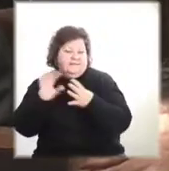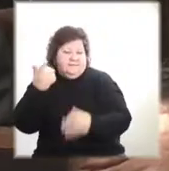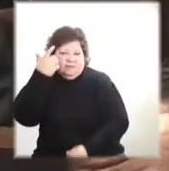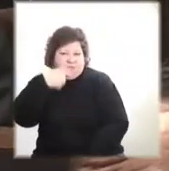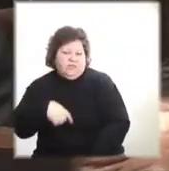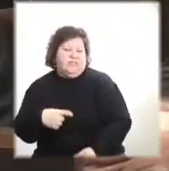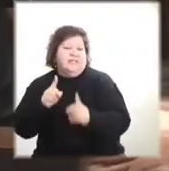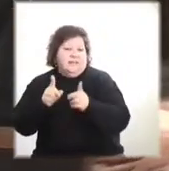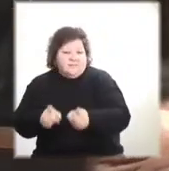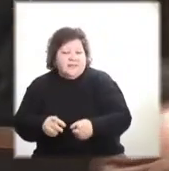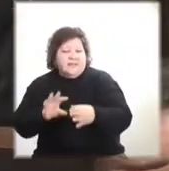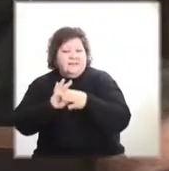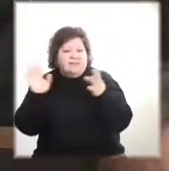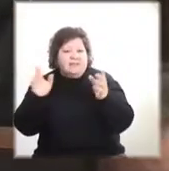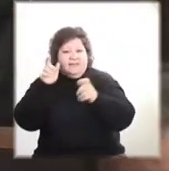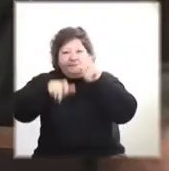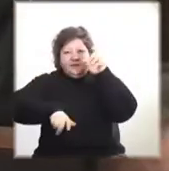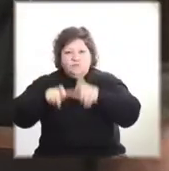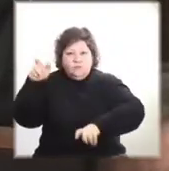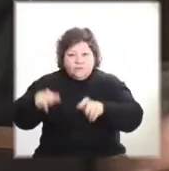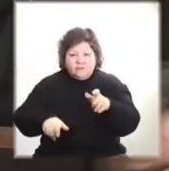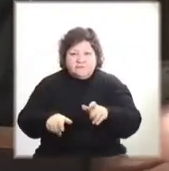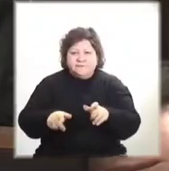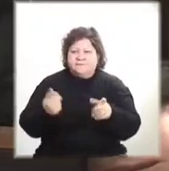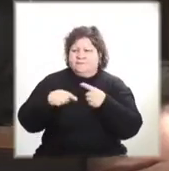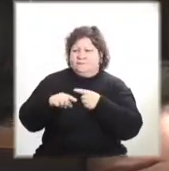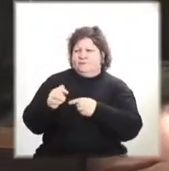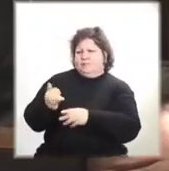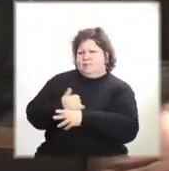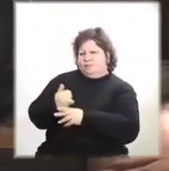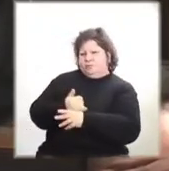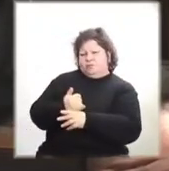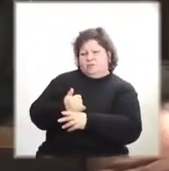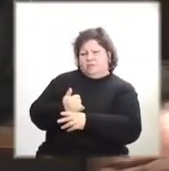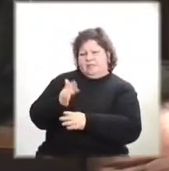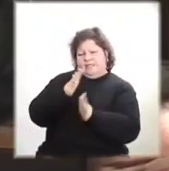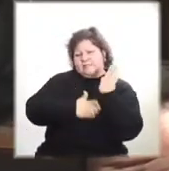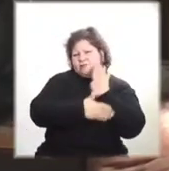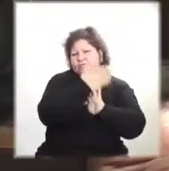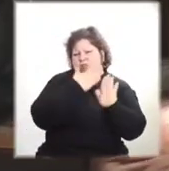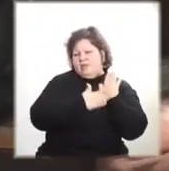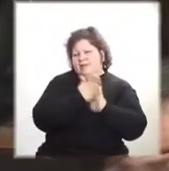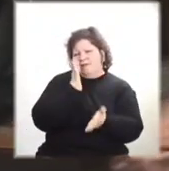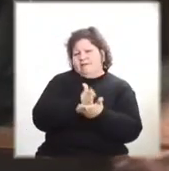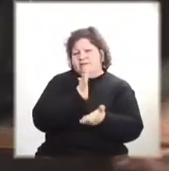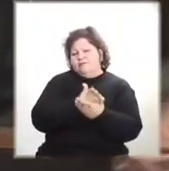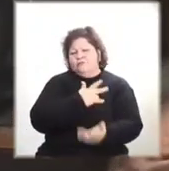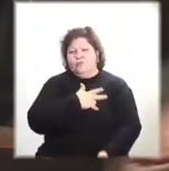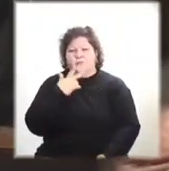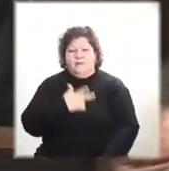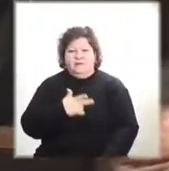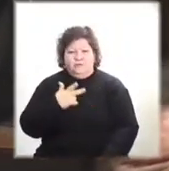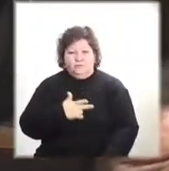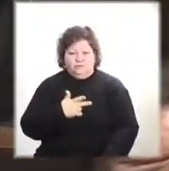libertad de las personas. Es decir, que la Institución Nacional de Derechos Humanos en su actual